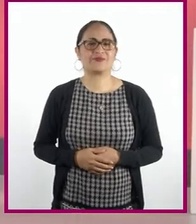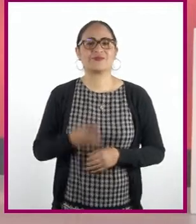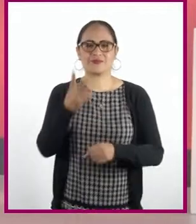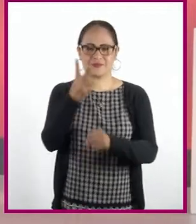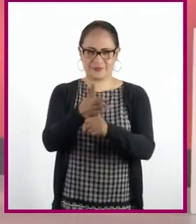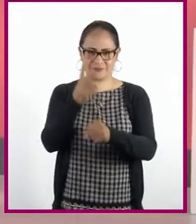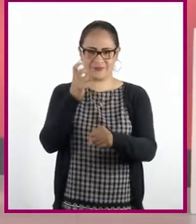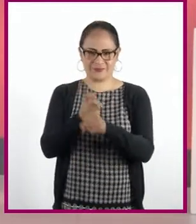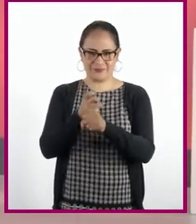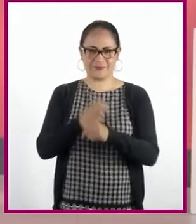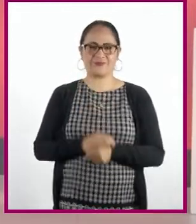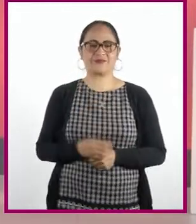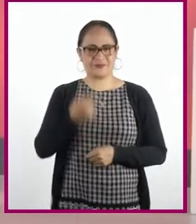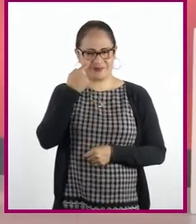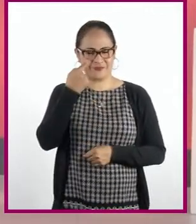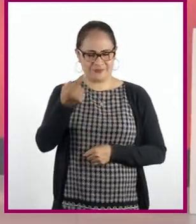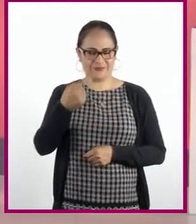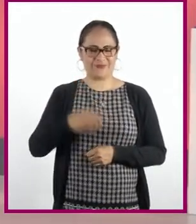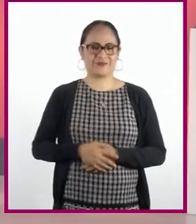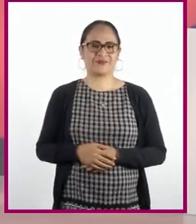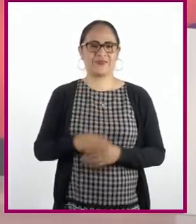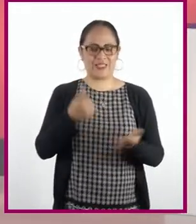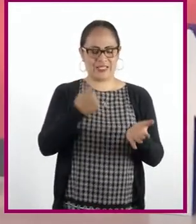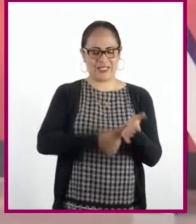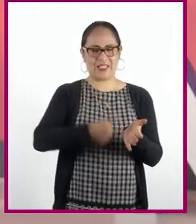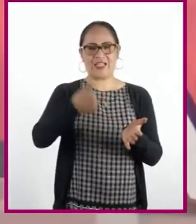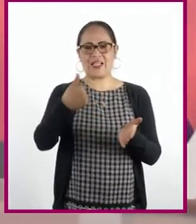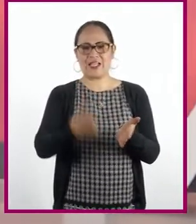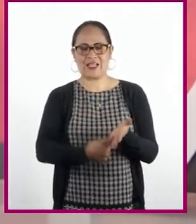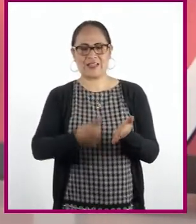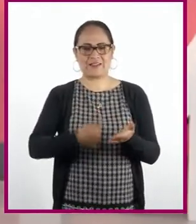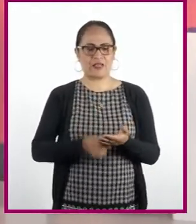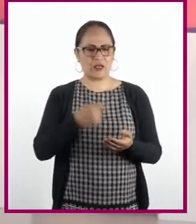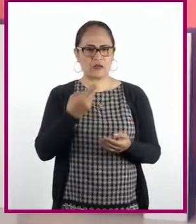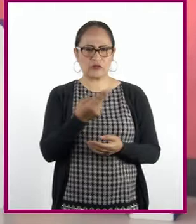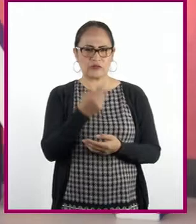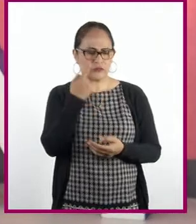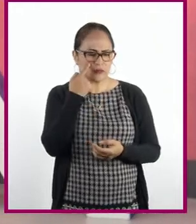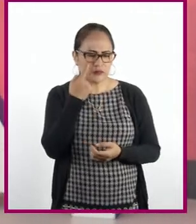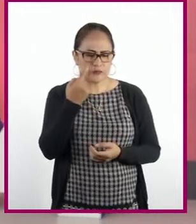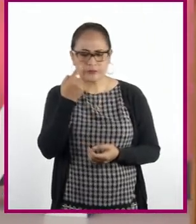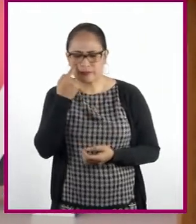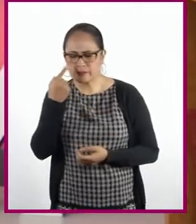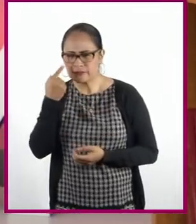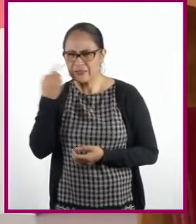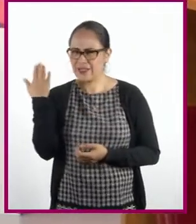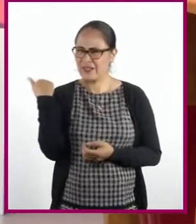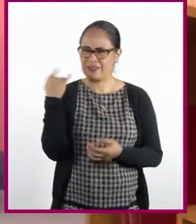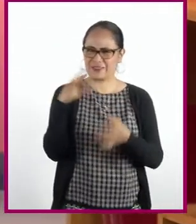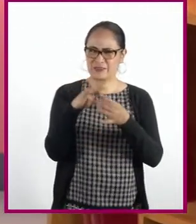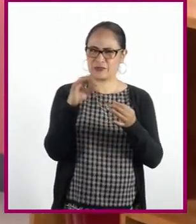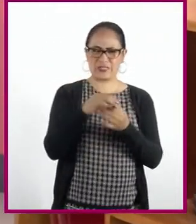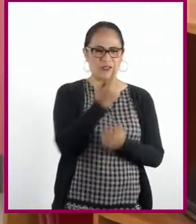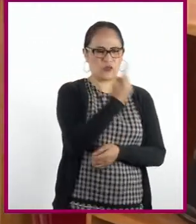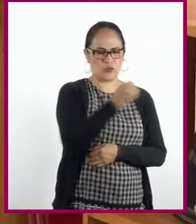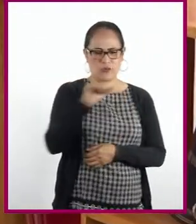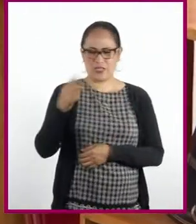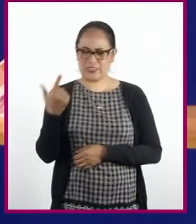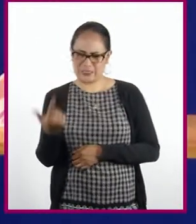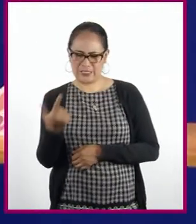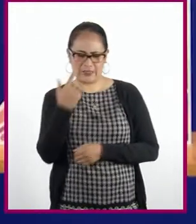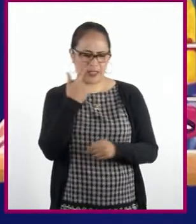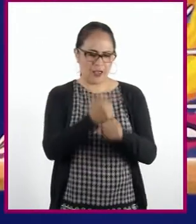invito a que veamos unas cartas para identificar los elementos que mencionamos en el reto.